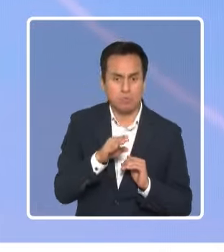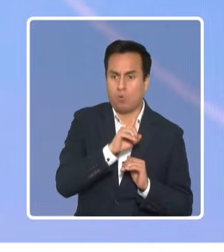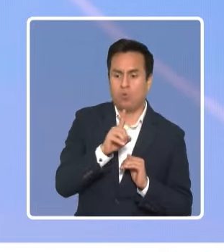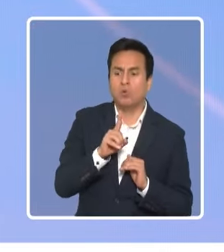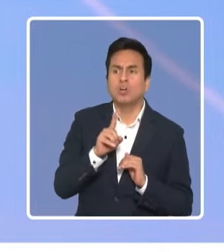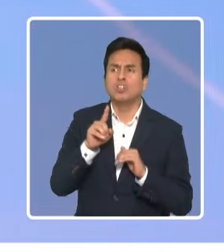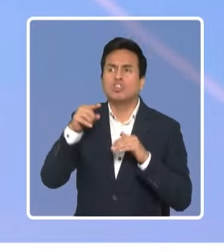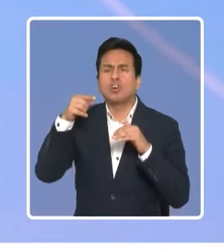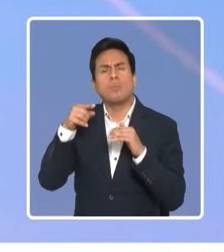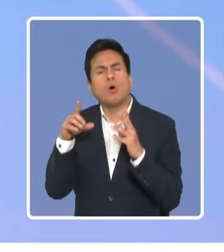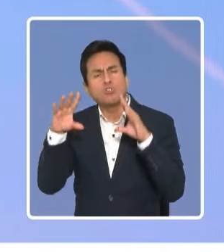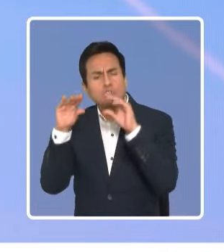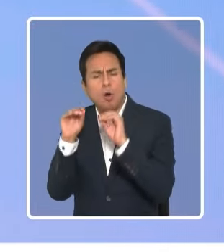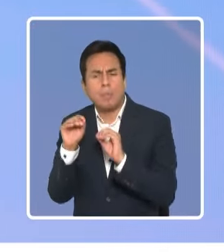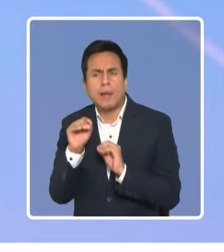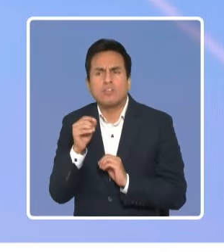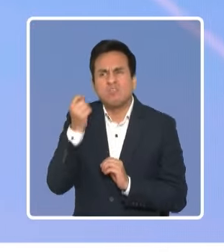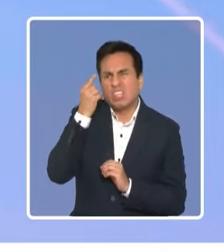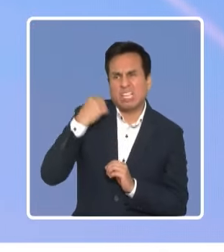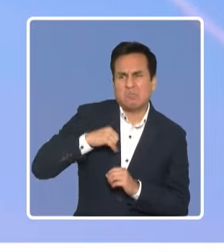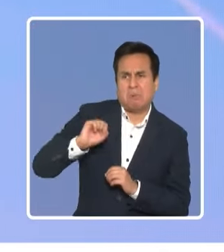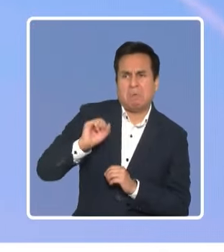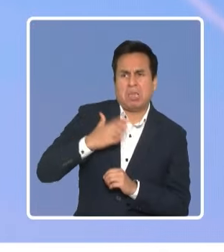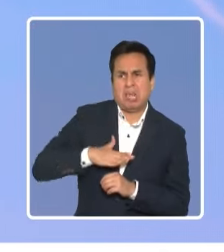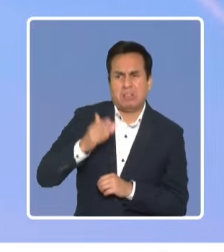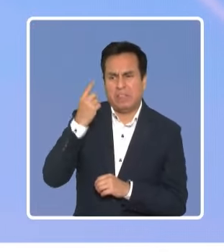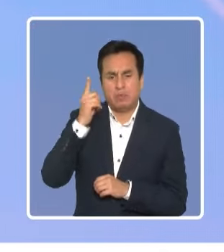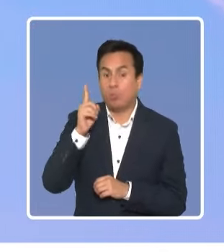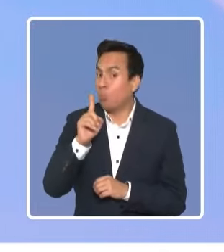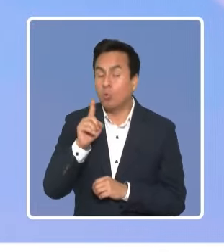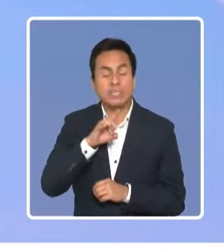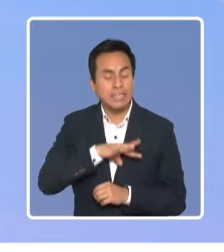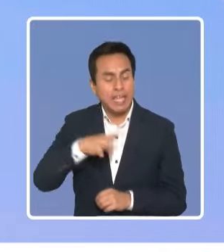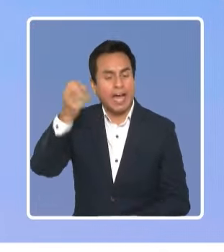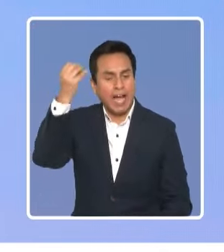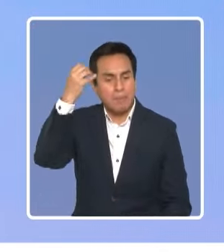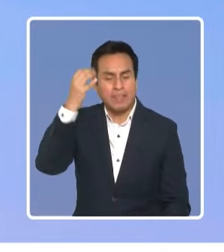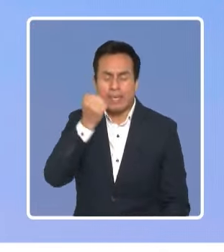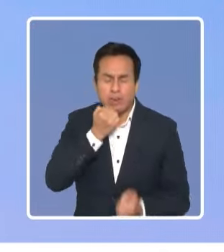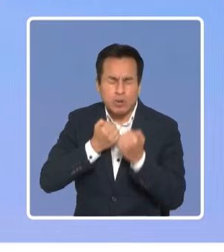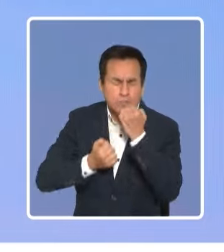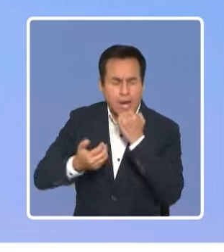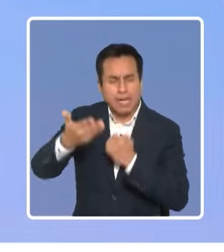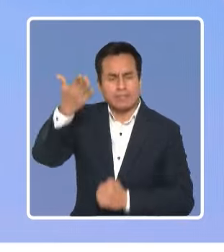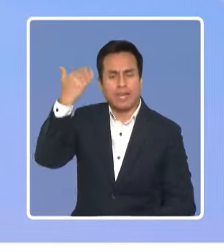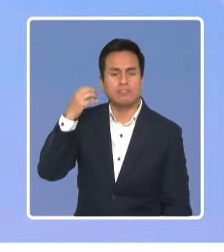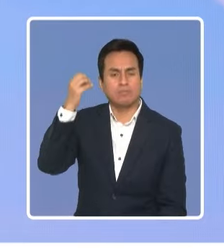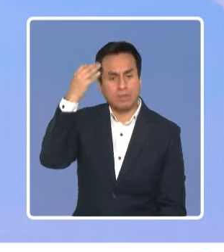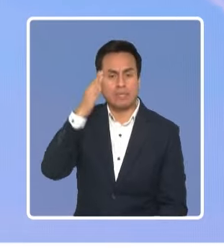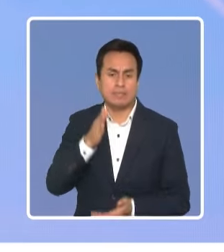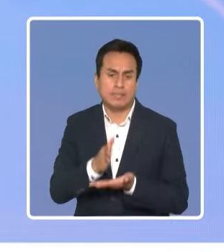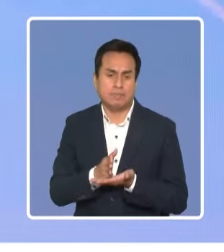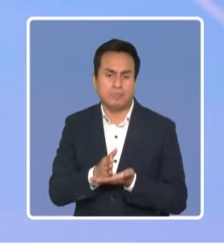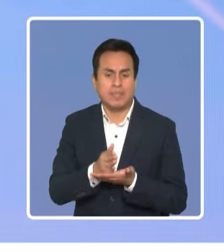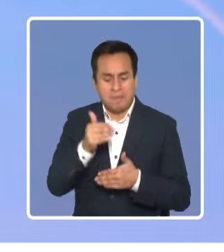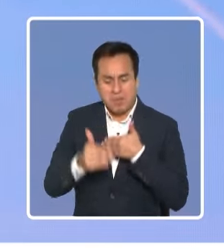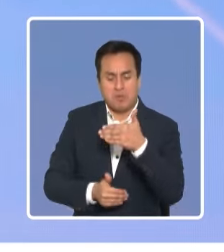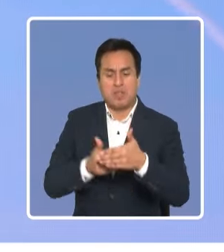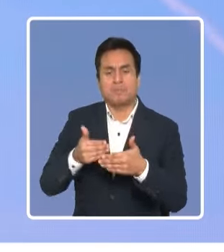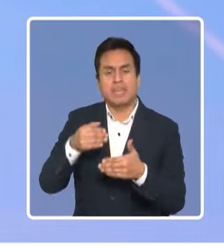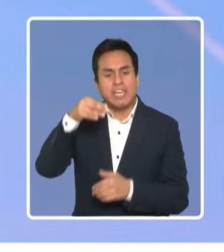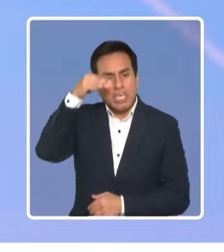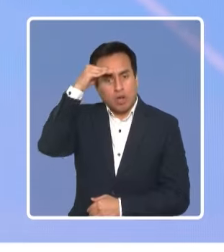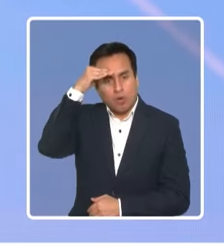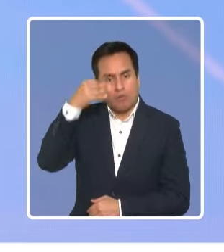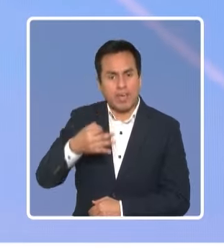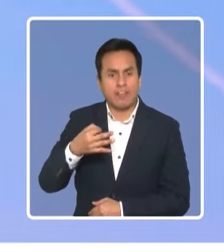a la sombra de un no querer entender. Chile tiene que aprender de sus errores pasados y a paso firme y